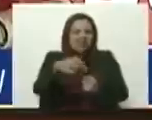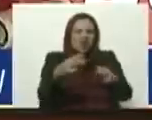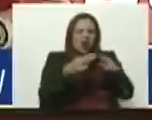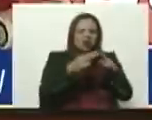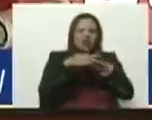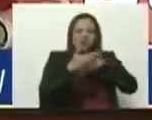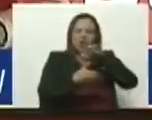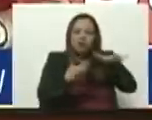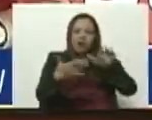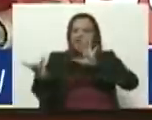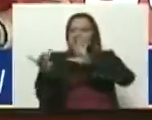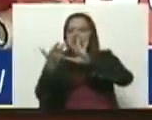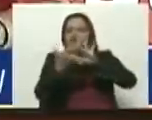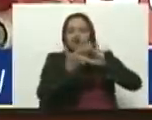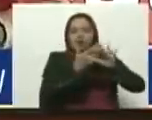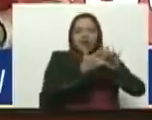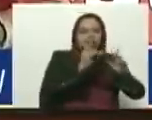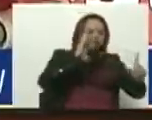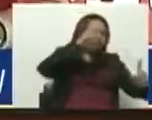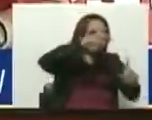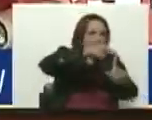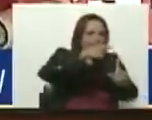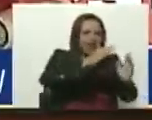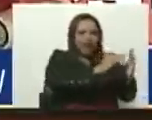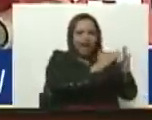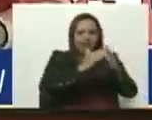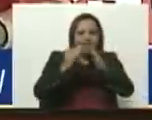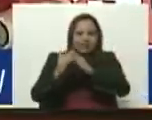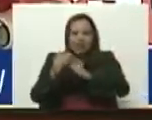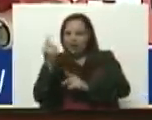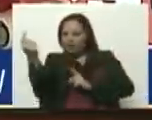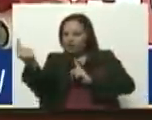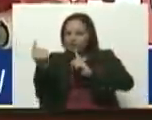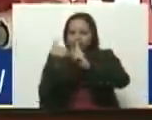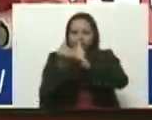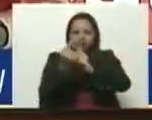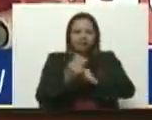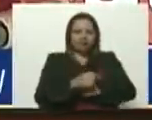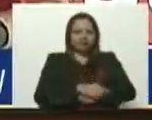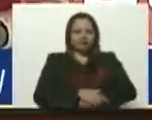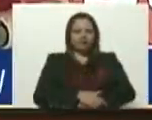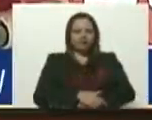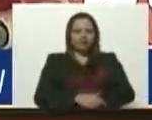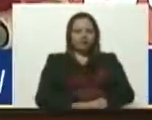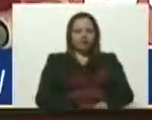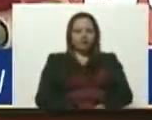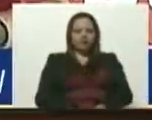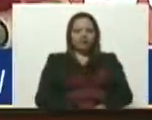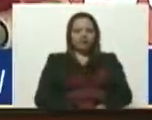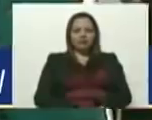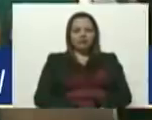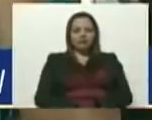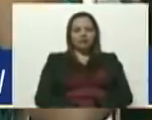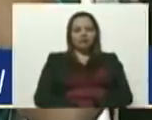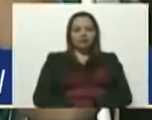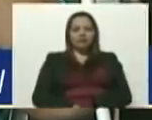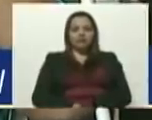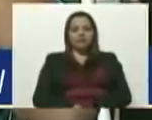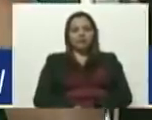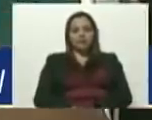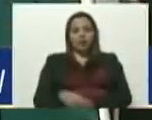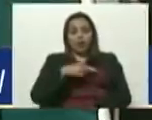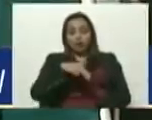contactar cada casa cada casa cada cara y cada caso y le enviamos un